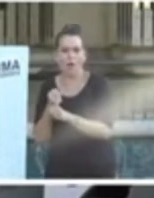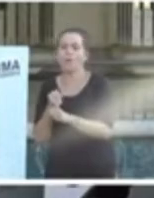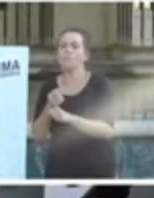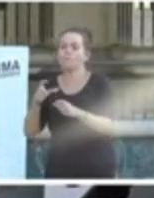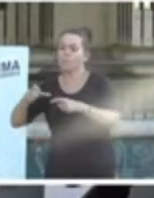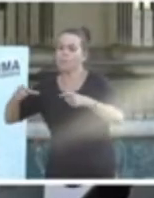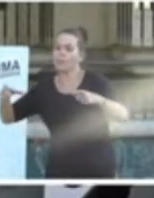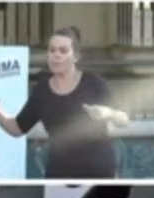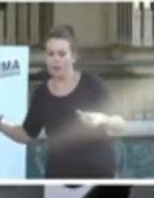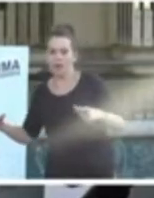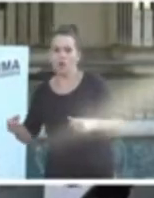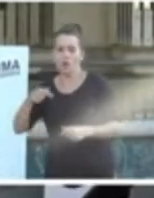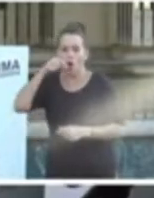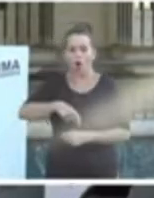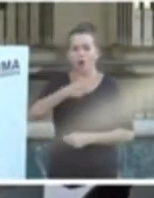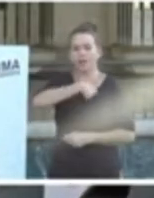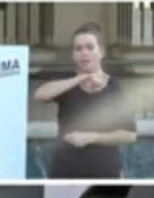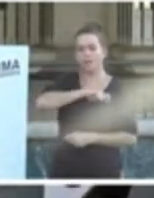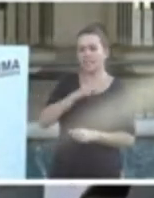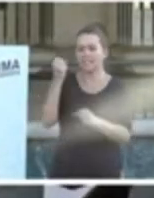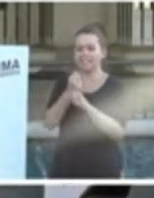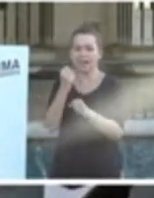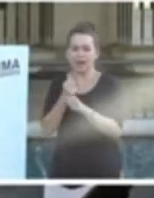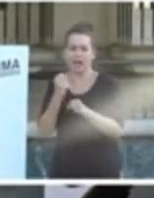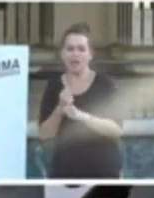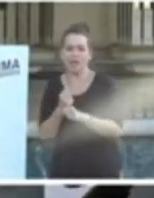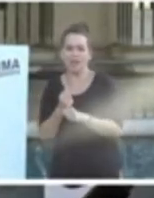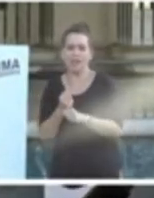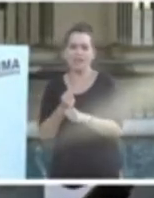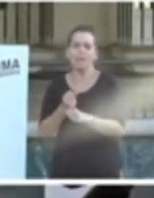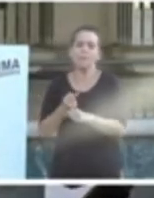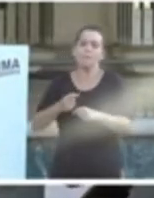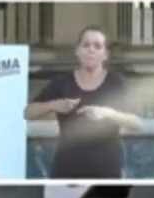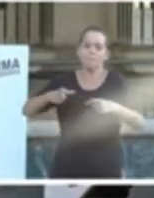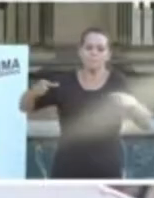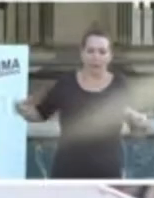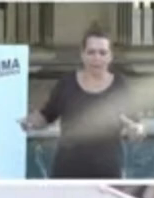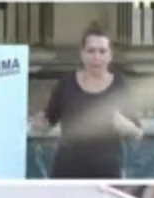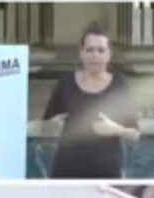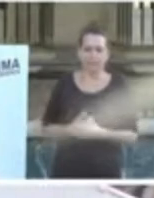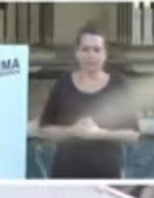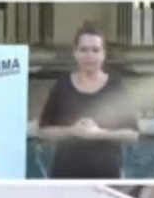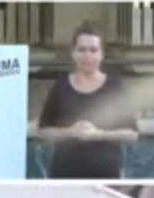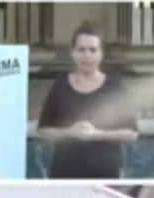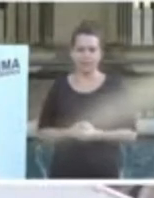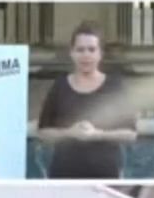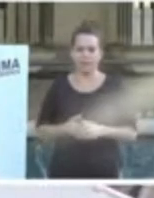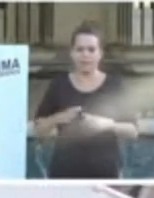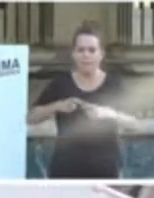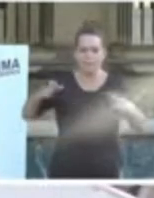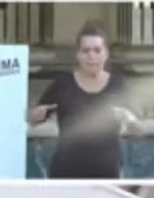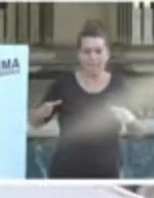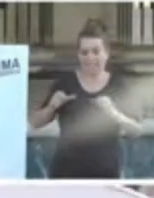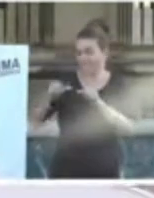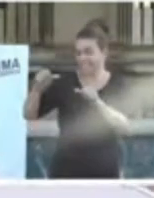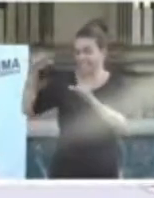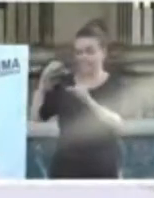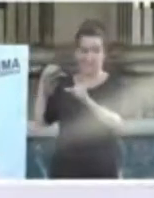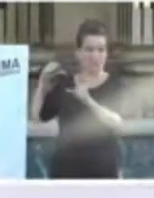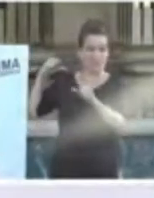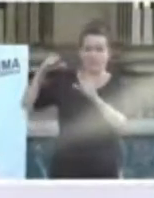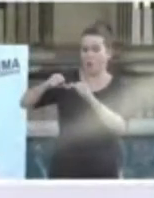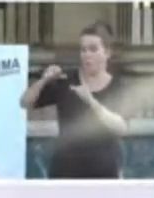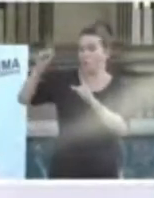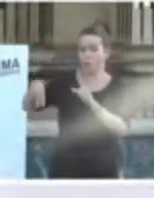más trabajadores y más trabajadoras en activo que ha tenido en la historia más de 20 millones